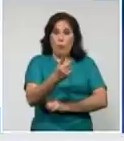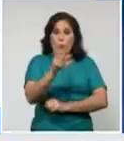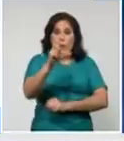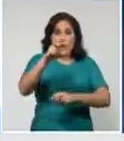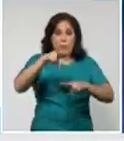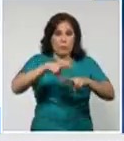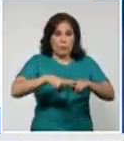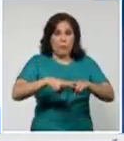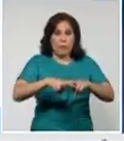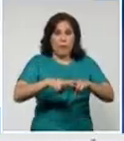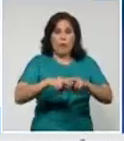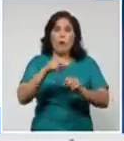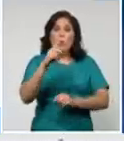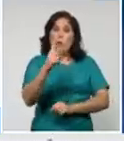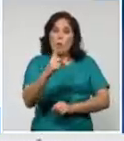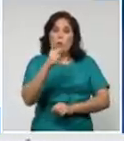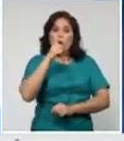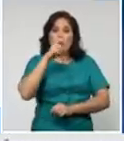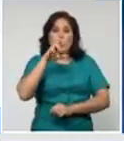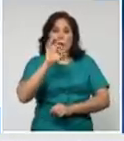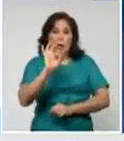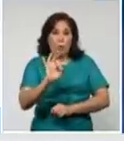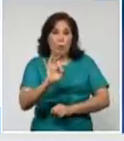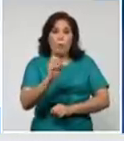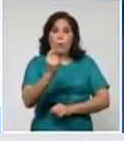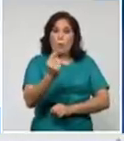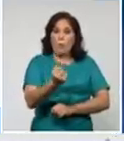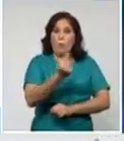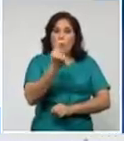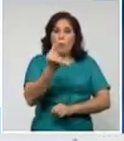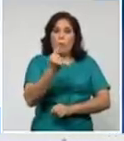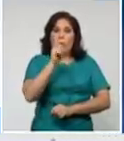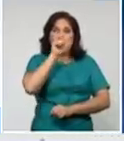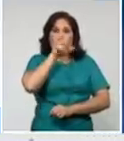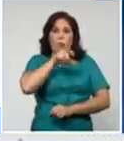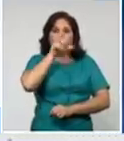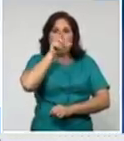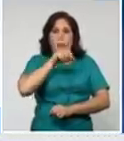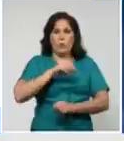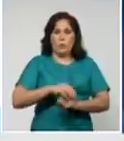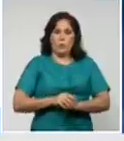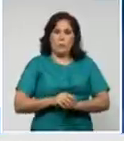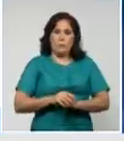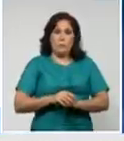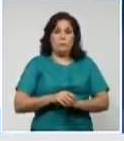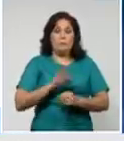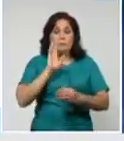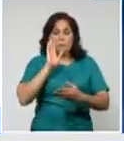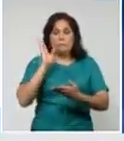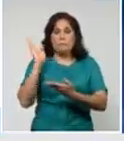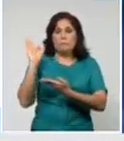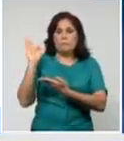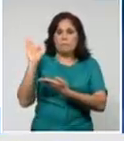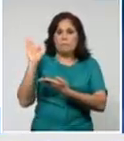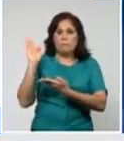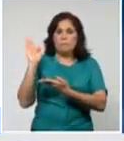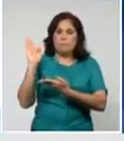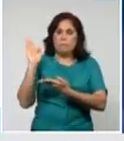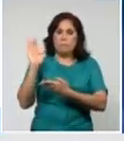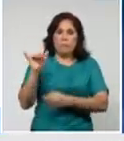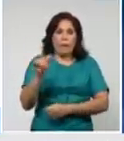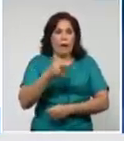Habana, 1 del Cerro y 1 del Cotorro. Fíjense ustedes que, como ayer también